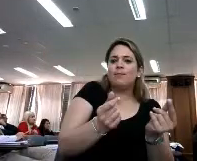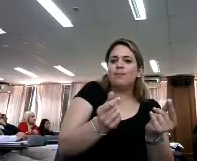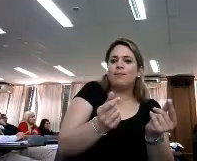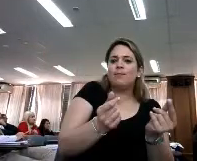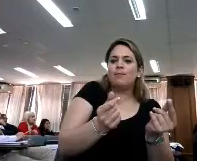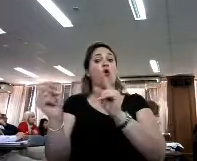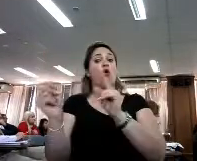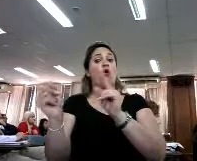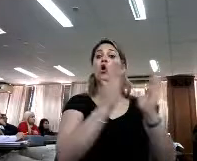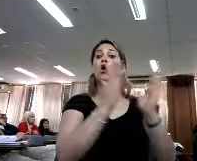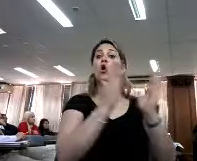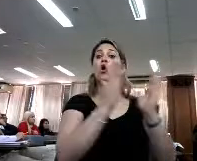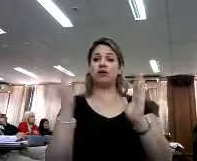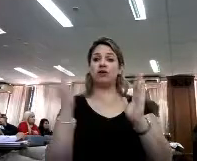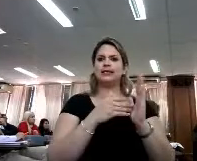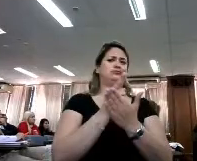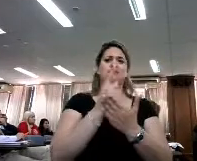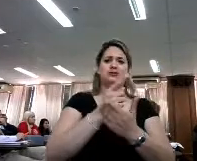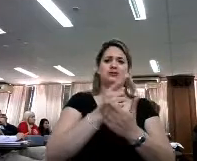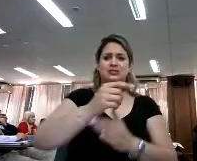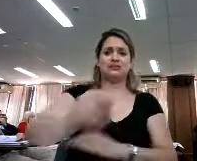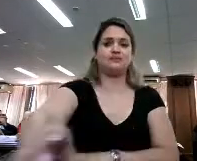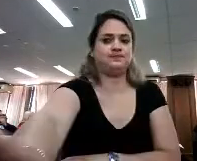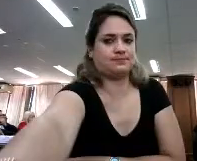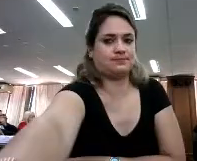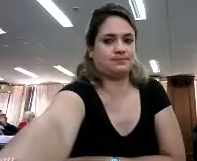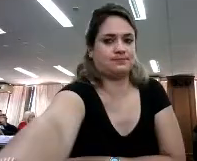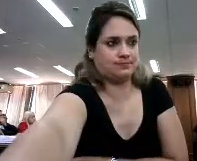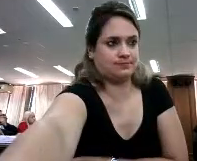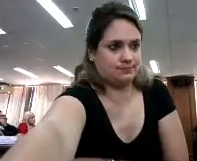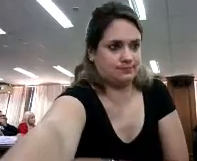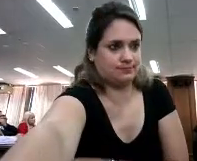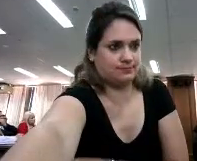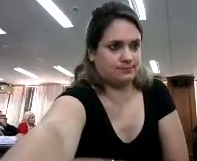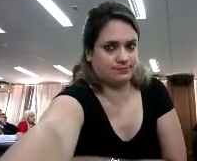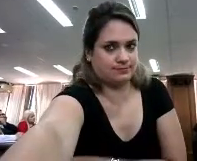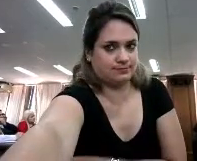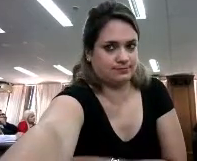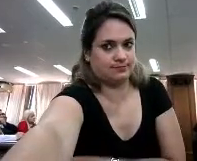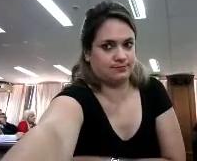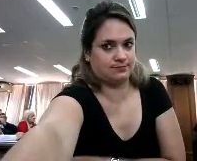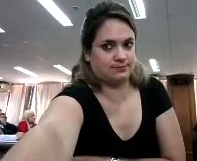sería imposible si no le elimino esa limitación.